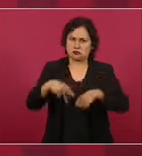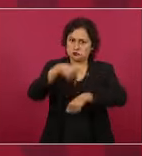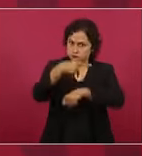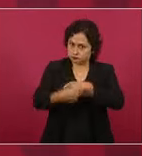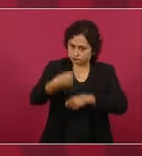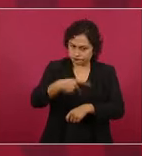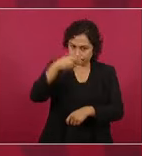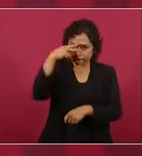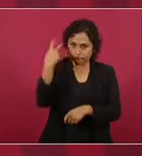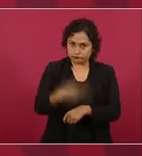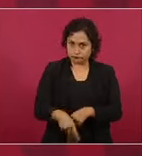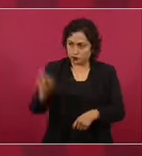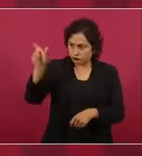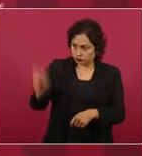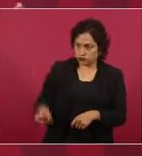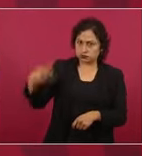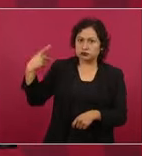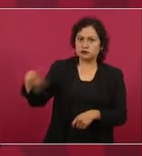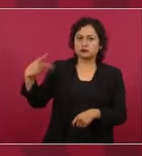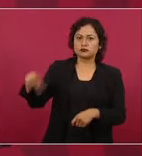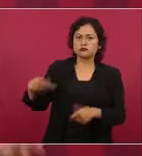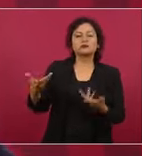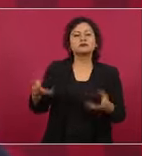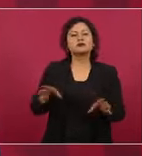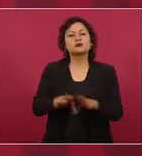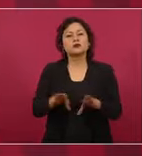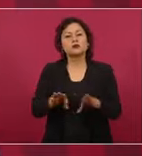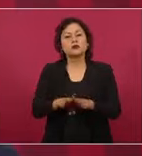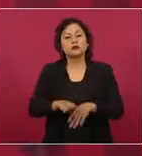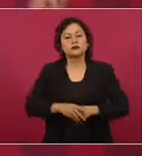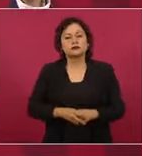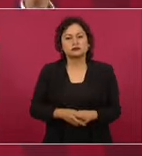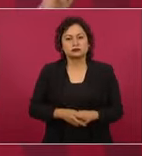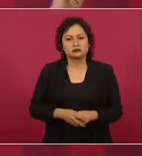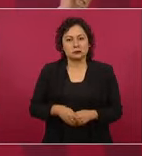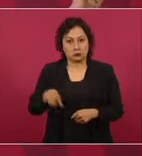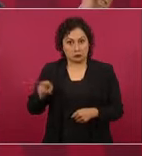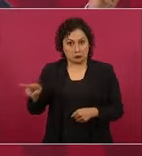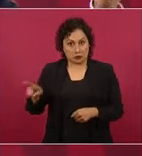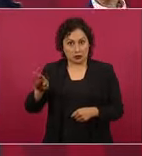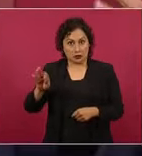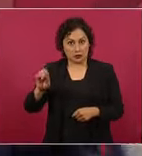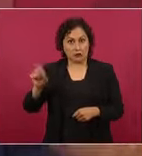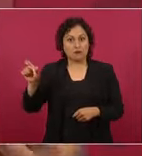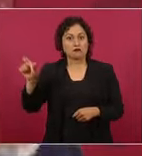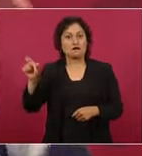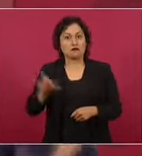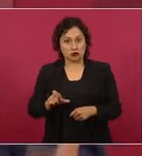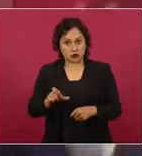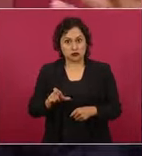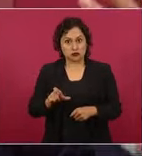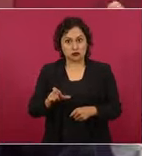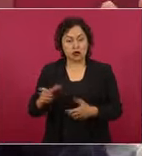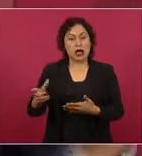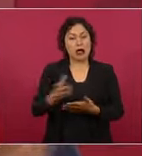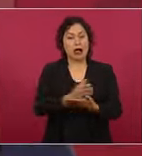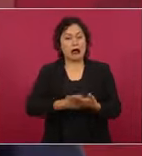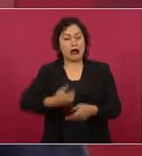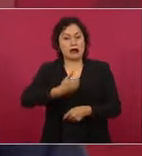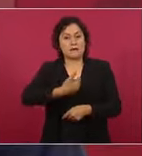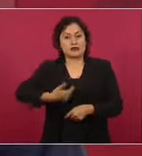Un señor que llega a la presidencia después de la lucha de muchos, del sacrificio